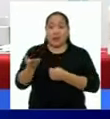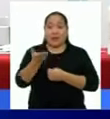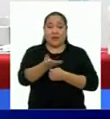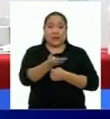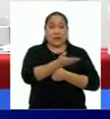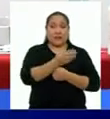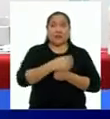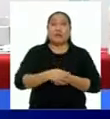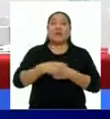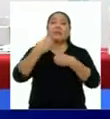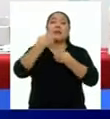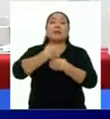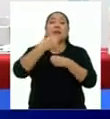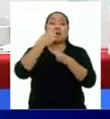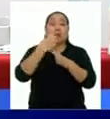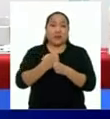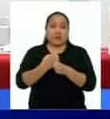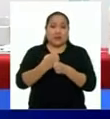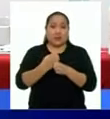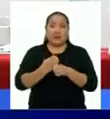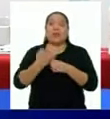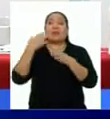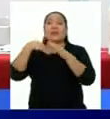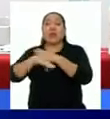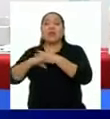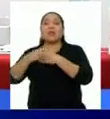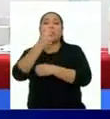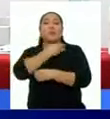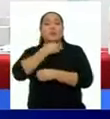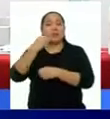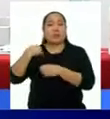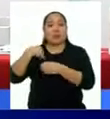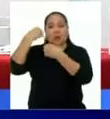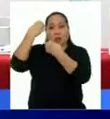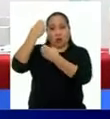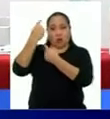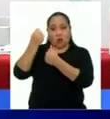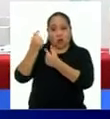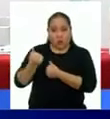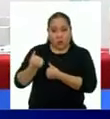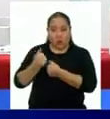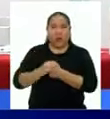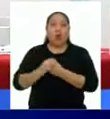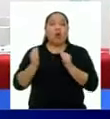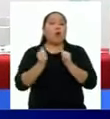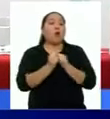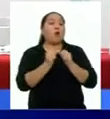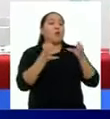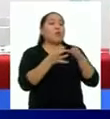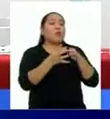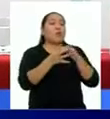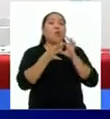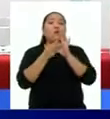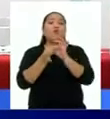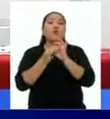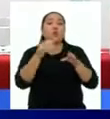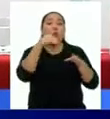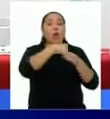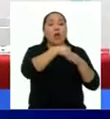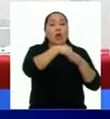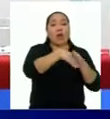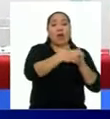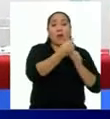que se crearon desde el Ministerio de Economía y Finanzas con el Banco Central en algunos casos. El